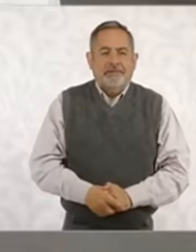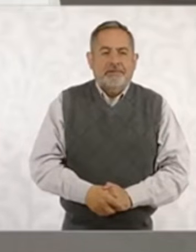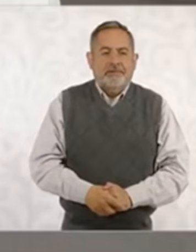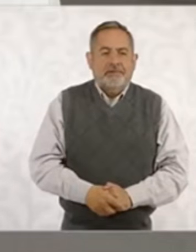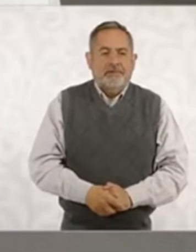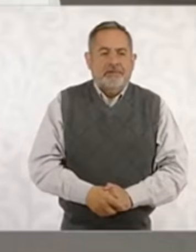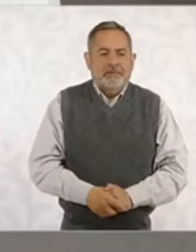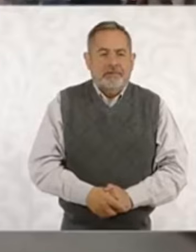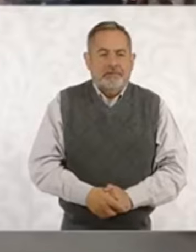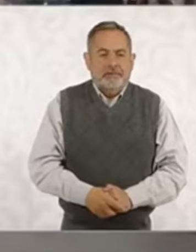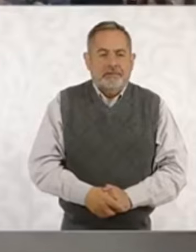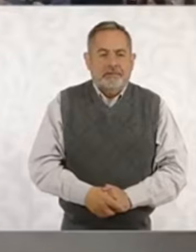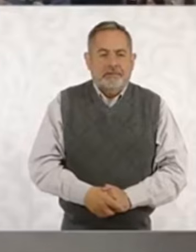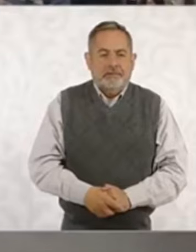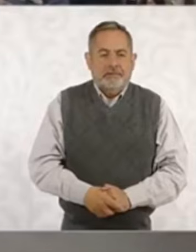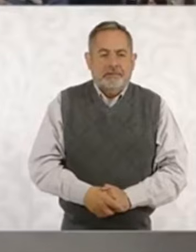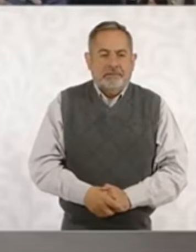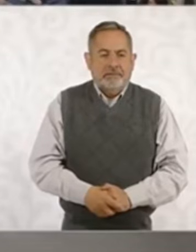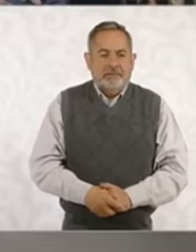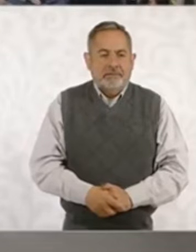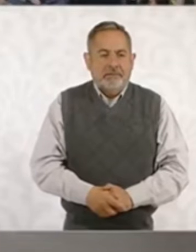Adelante ya. Aquí.